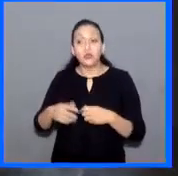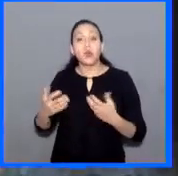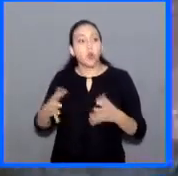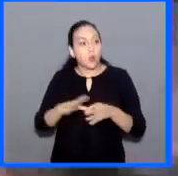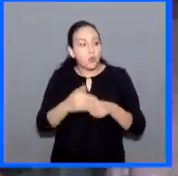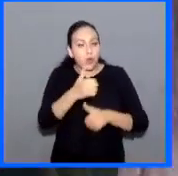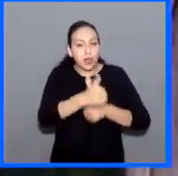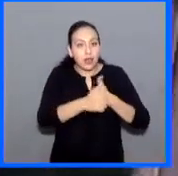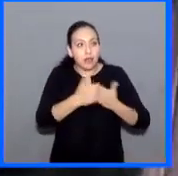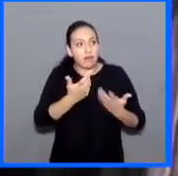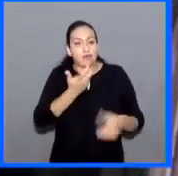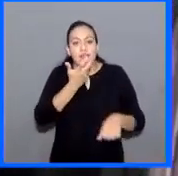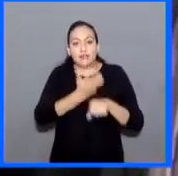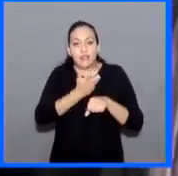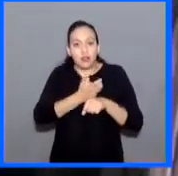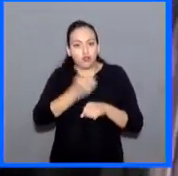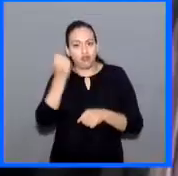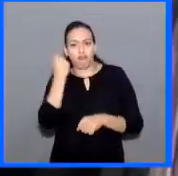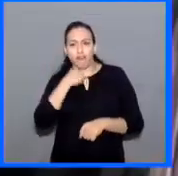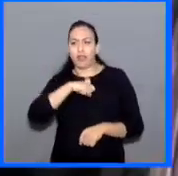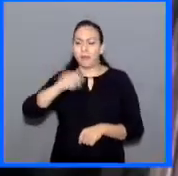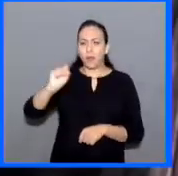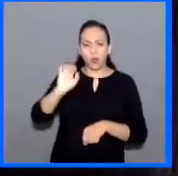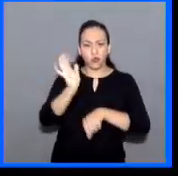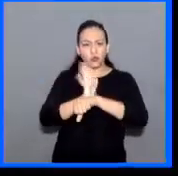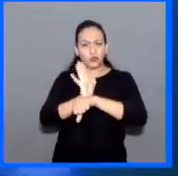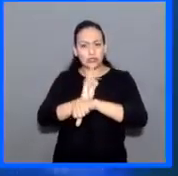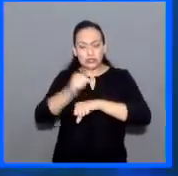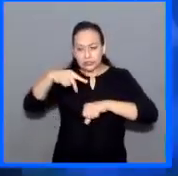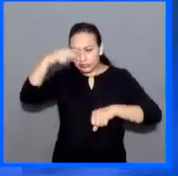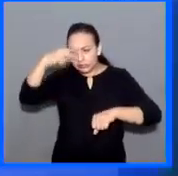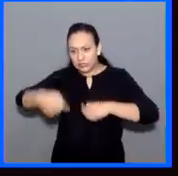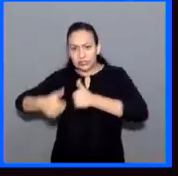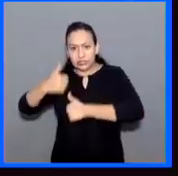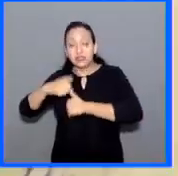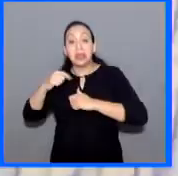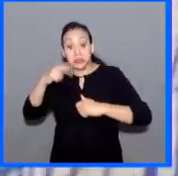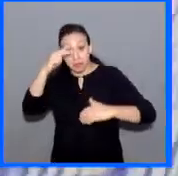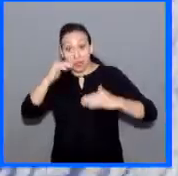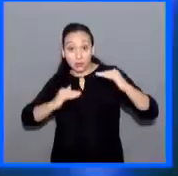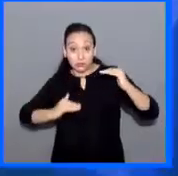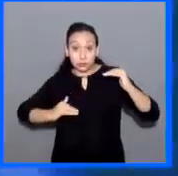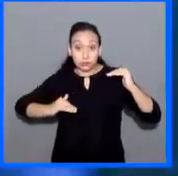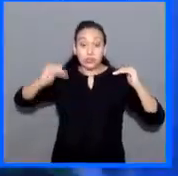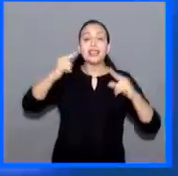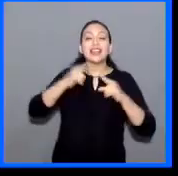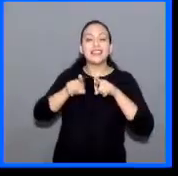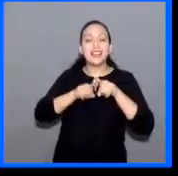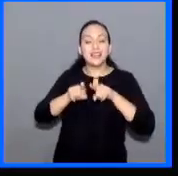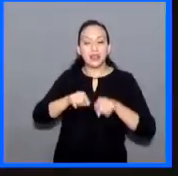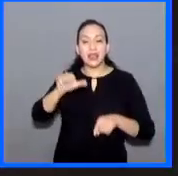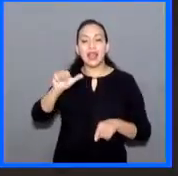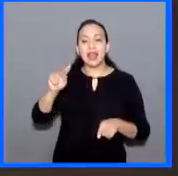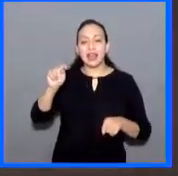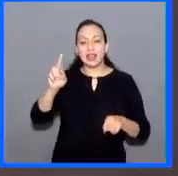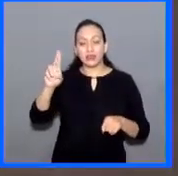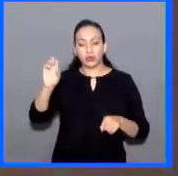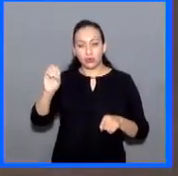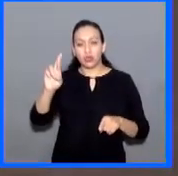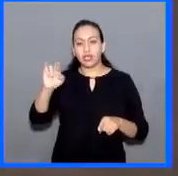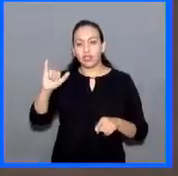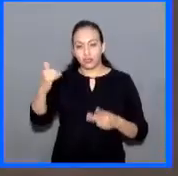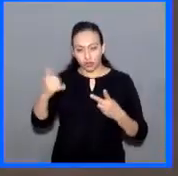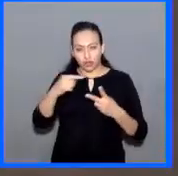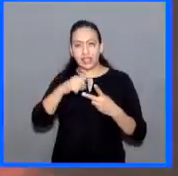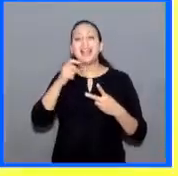hollywoodense. Un reto que asumieron y lograron superar con éxito los hermanos Arturo y Roy Ambrís con Soy